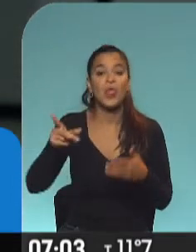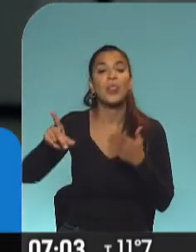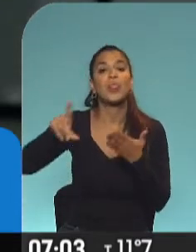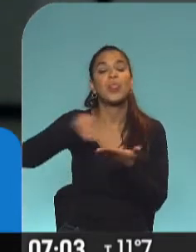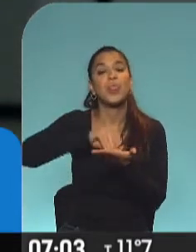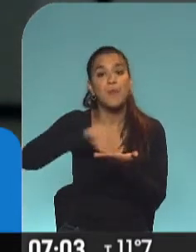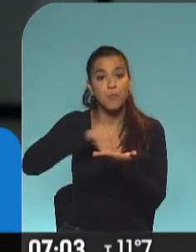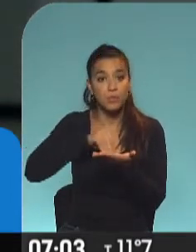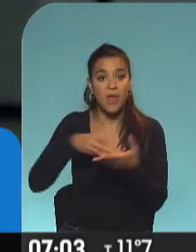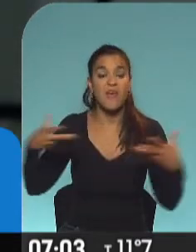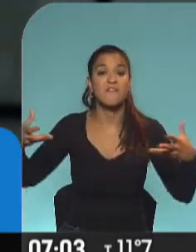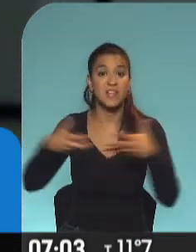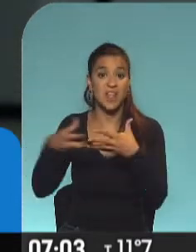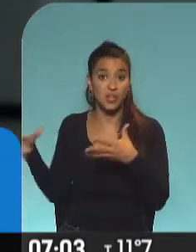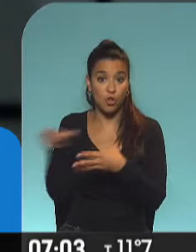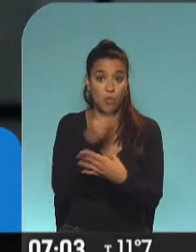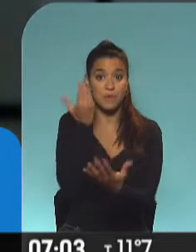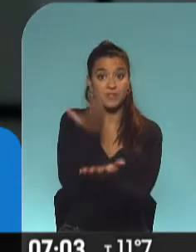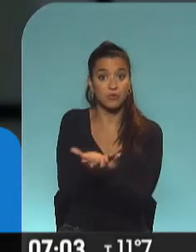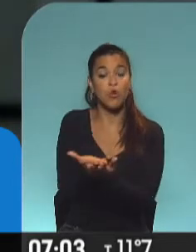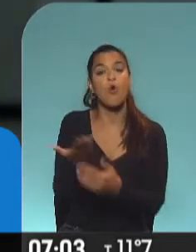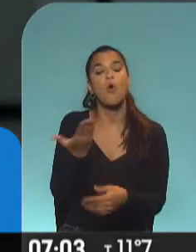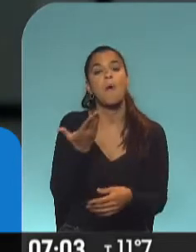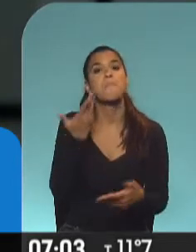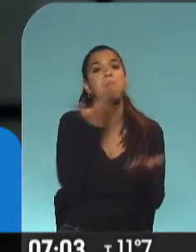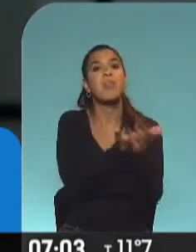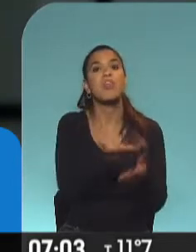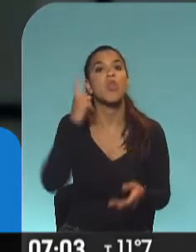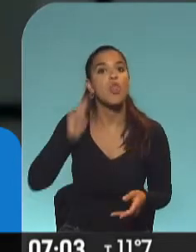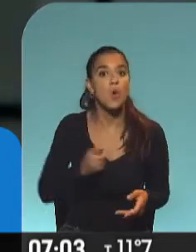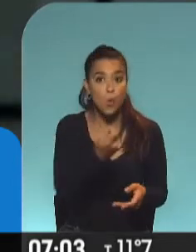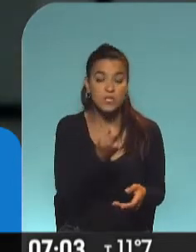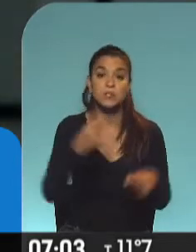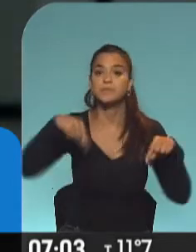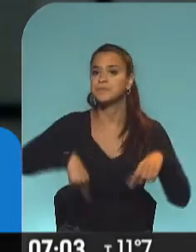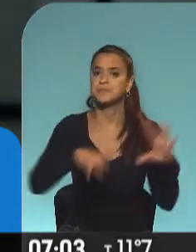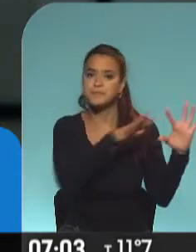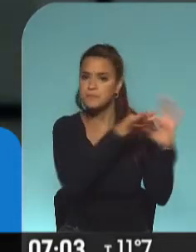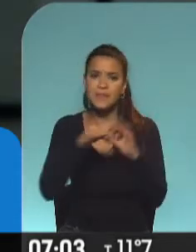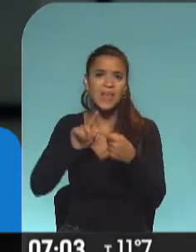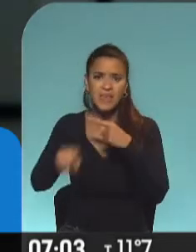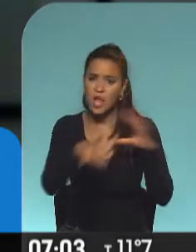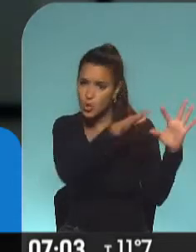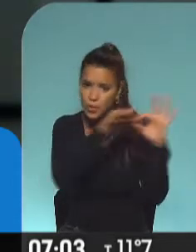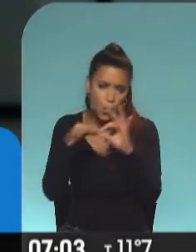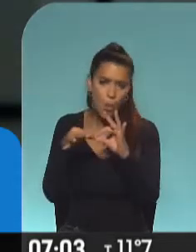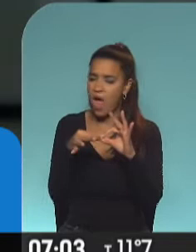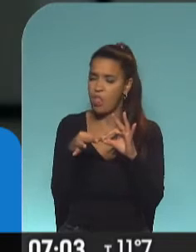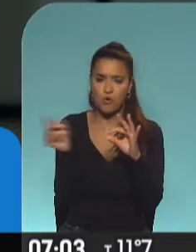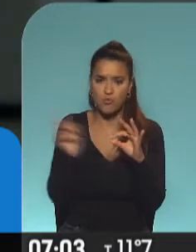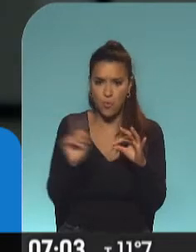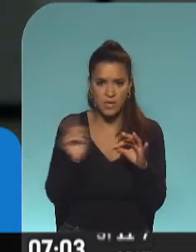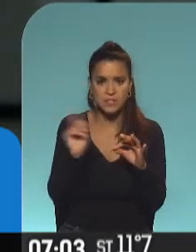del Frente de Todos que presentó el pedido de juicio político, aclaró que no está vinculado directamente con este